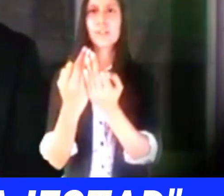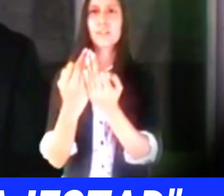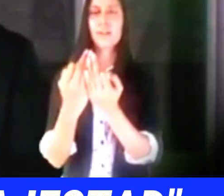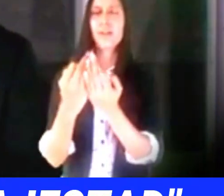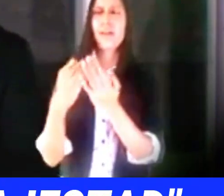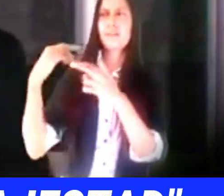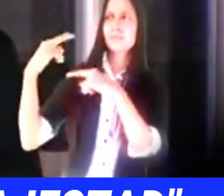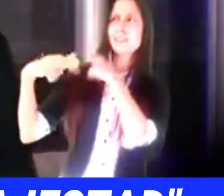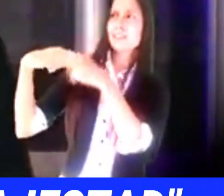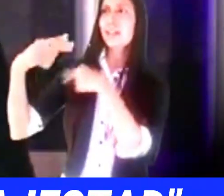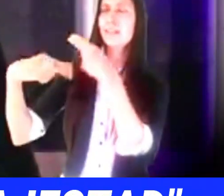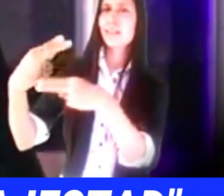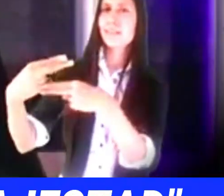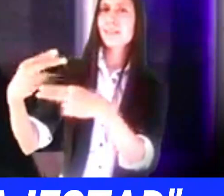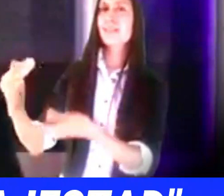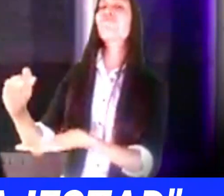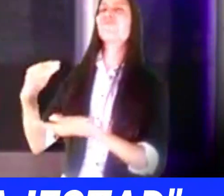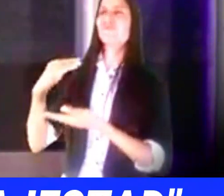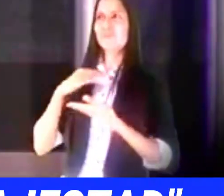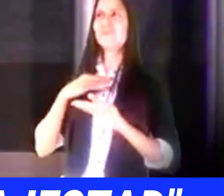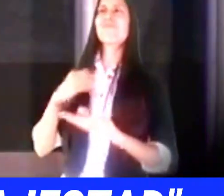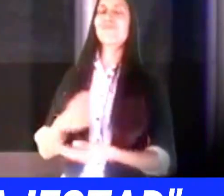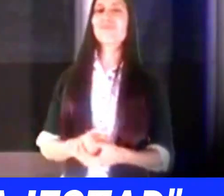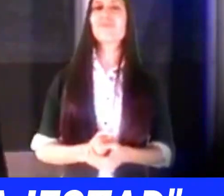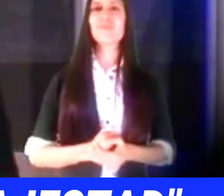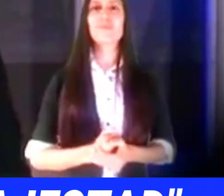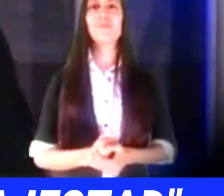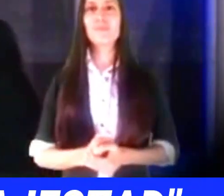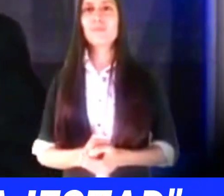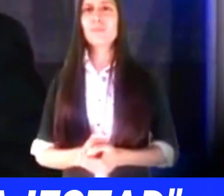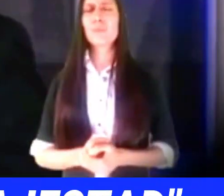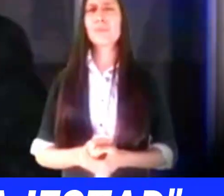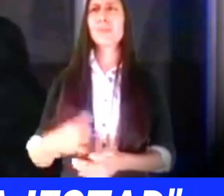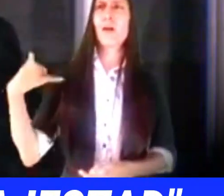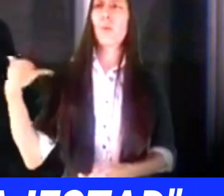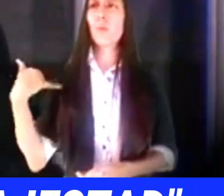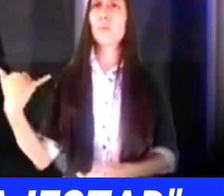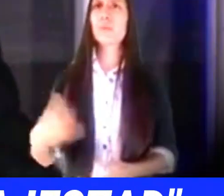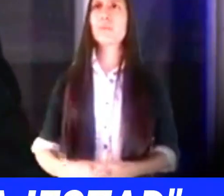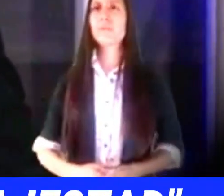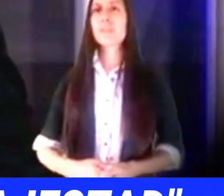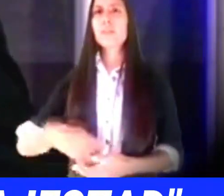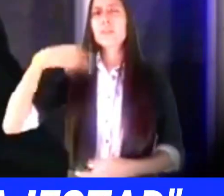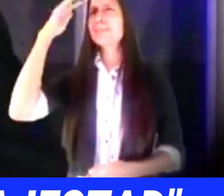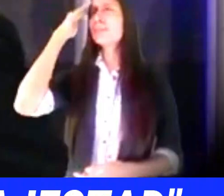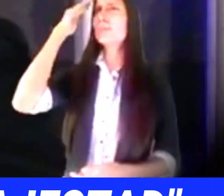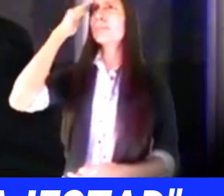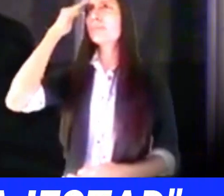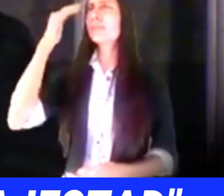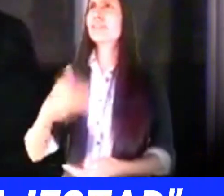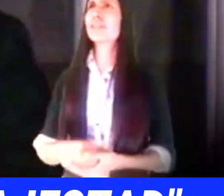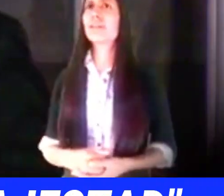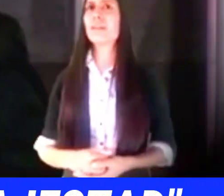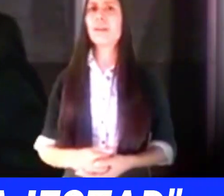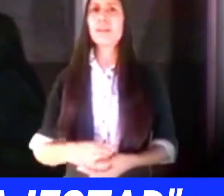bueno saber eso en esta tarde. Ese muchacho no se imaginaba con la riqueza que se estaba encontrando, pero no tuvo la